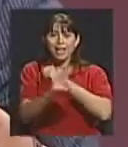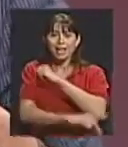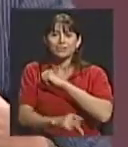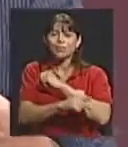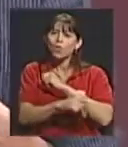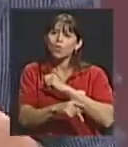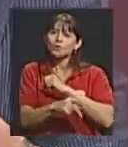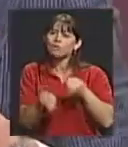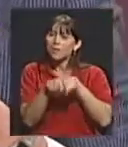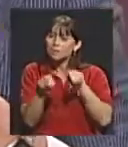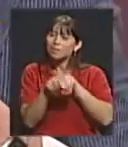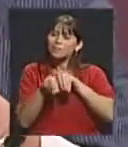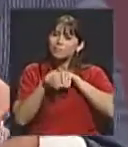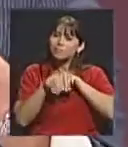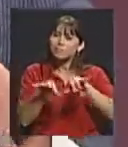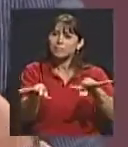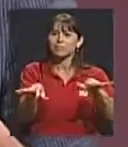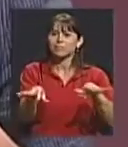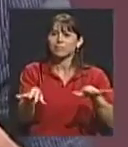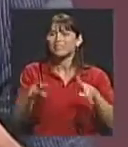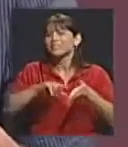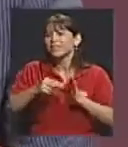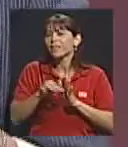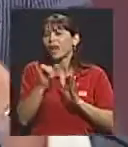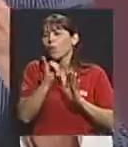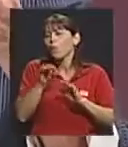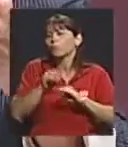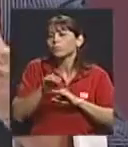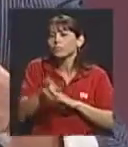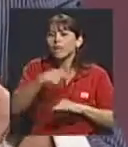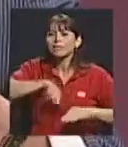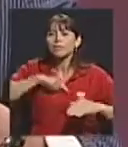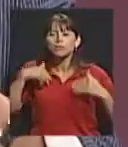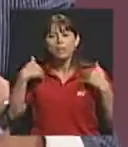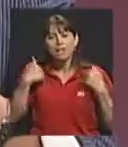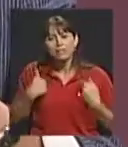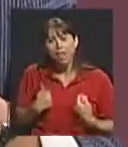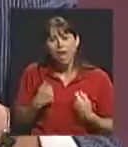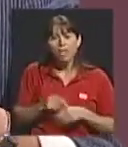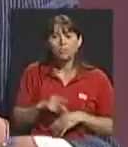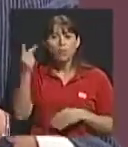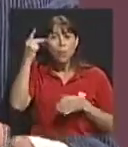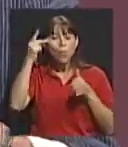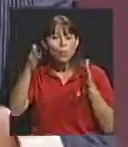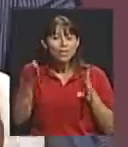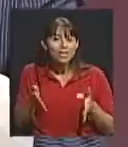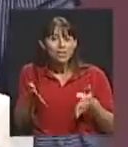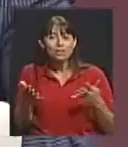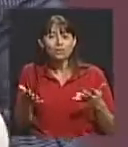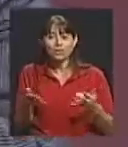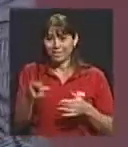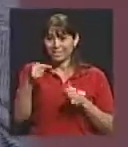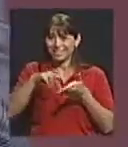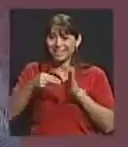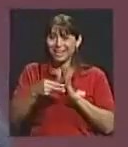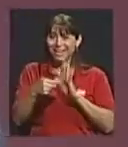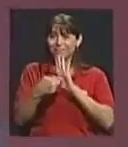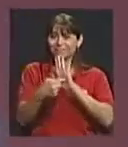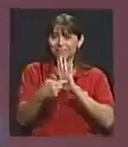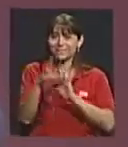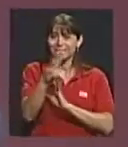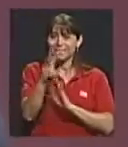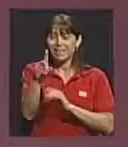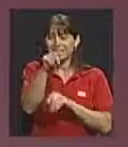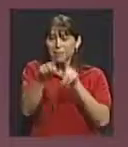cansados de que los políticos prometan vamos a ponerles aquí 66 preguntas concretas antes casos concretos y